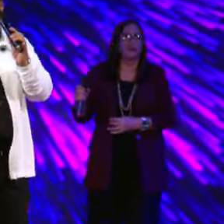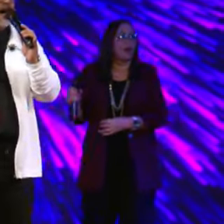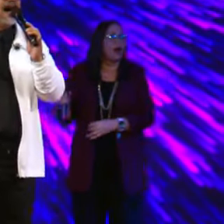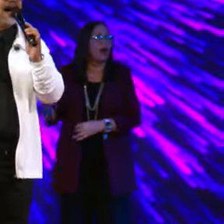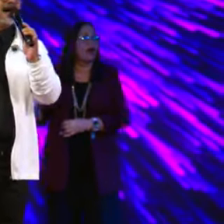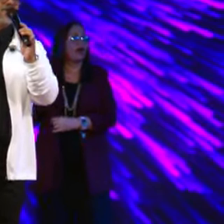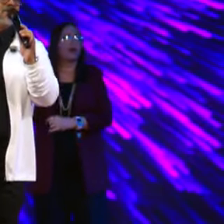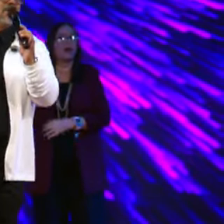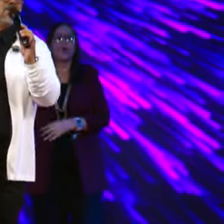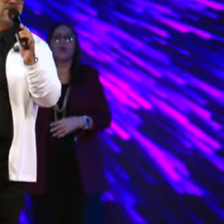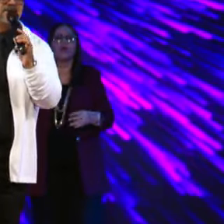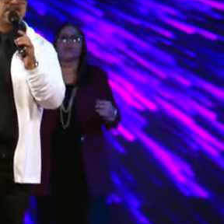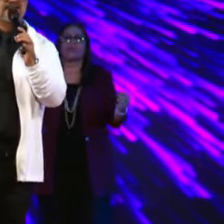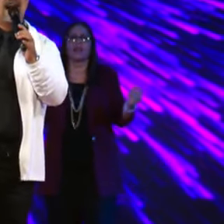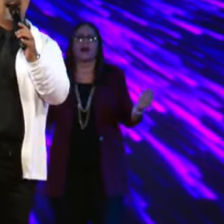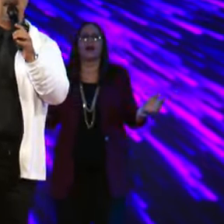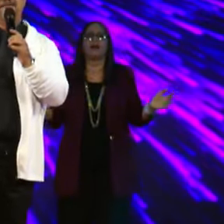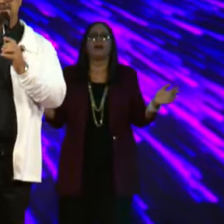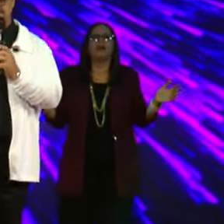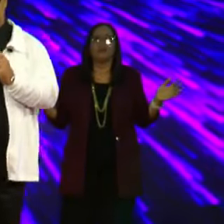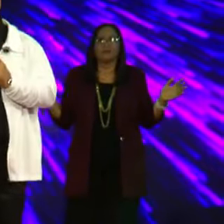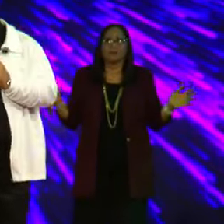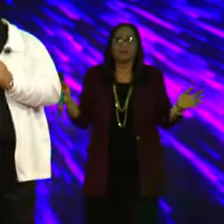tus manos está.